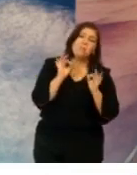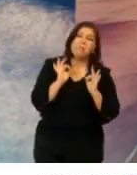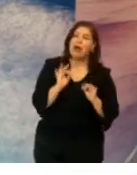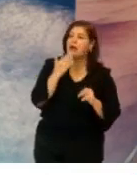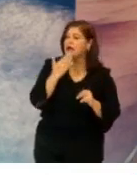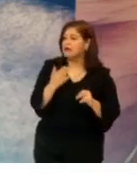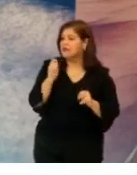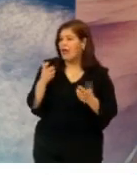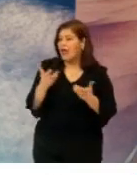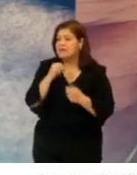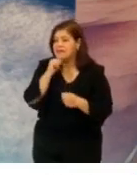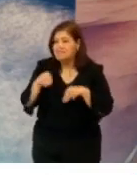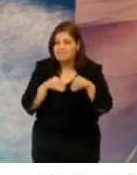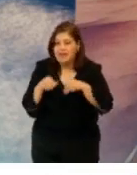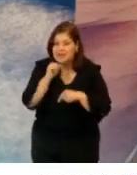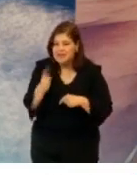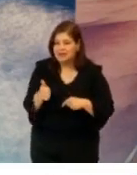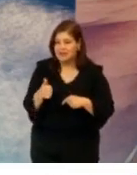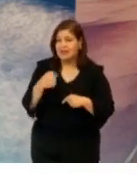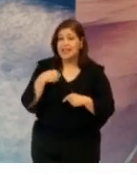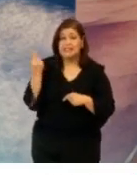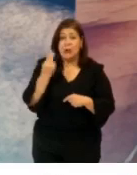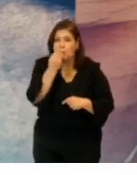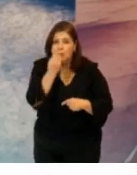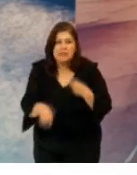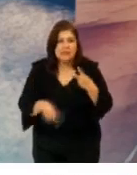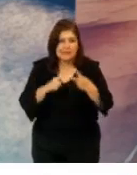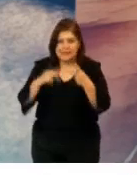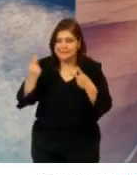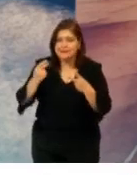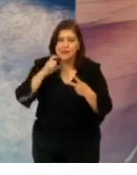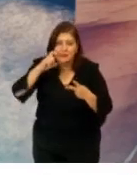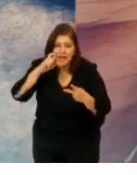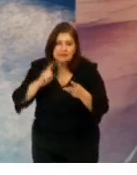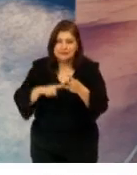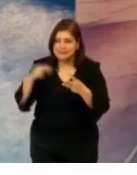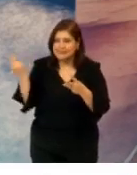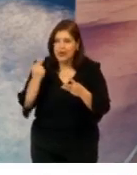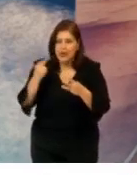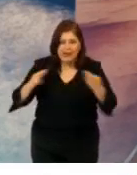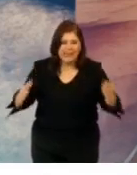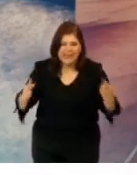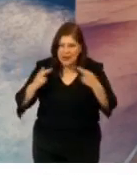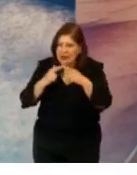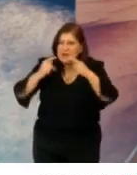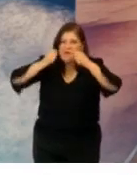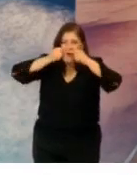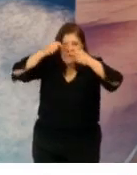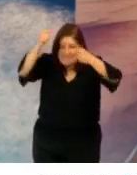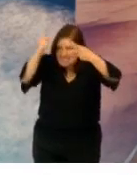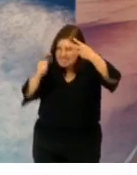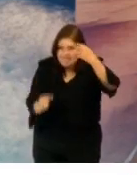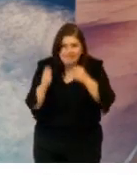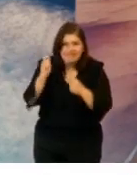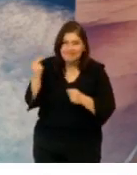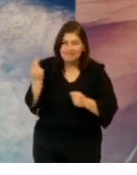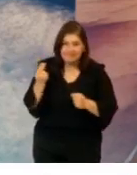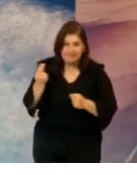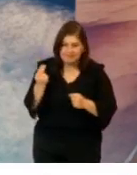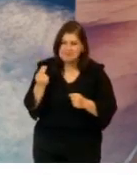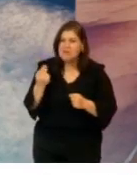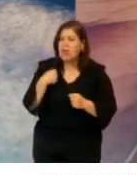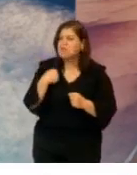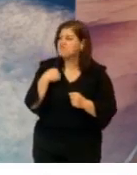comida, necesito sexo, necesito religión, necesita lo que necesite, lo puede obtener